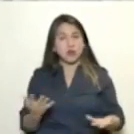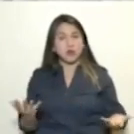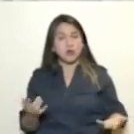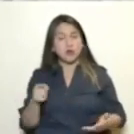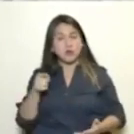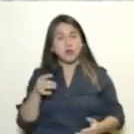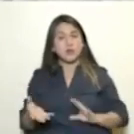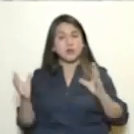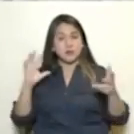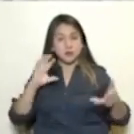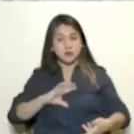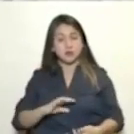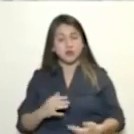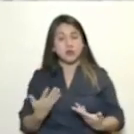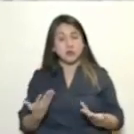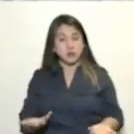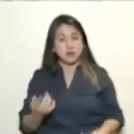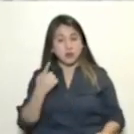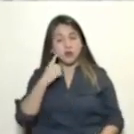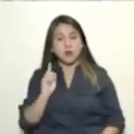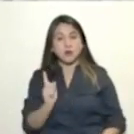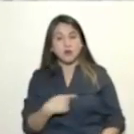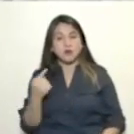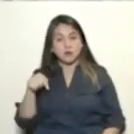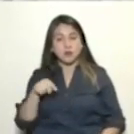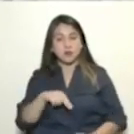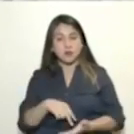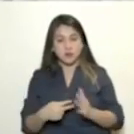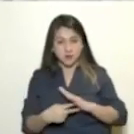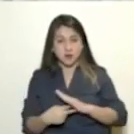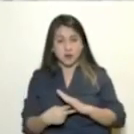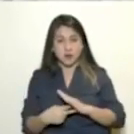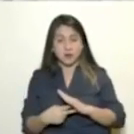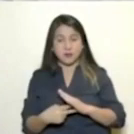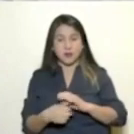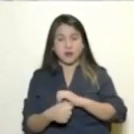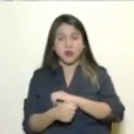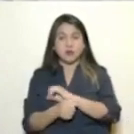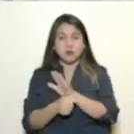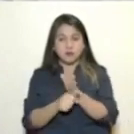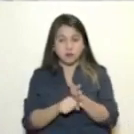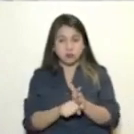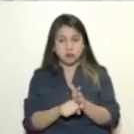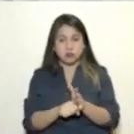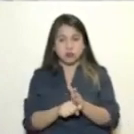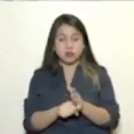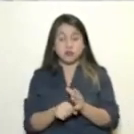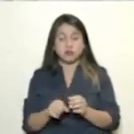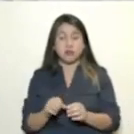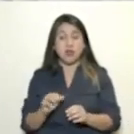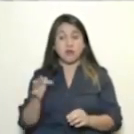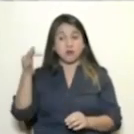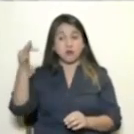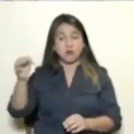en ese mundo estamos, para nosotros, esta crisis la va a ser más difícil. No solamente por el